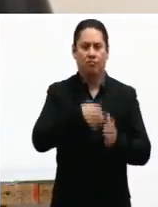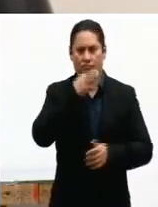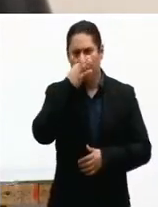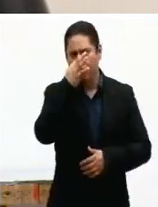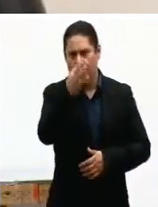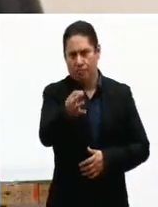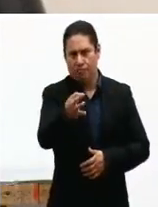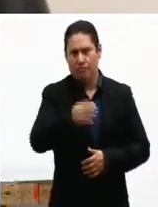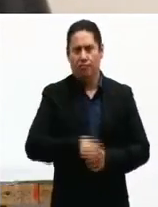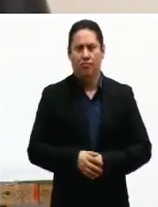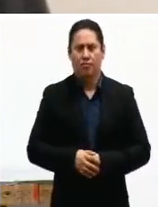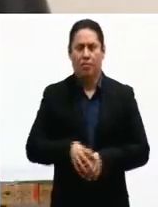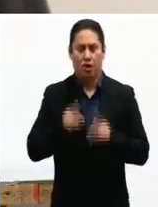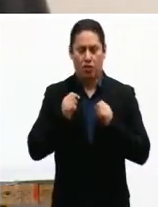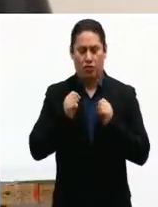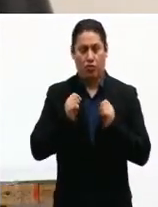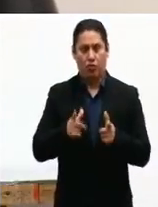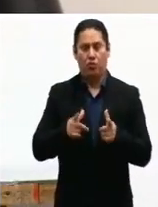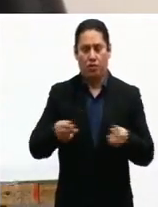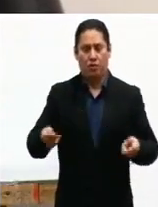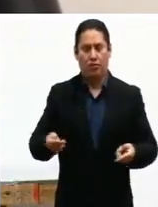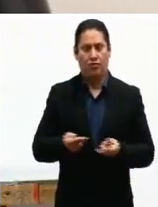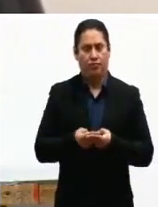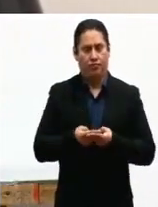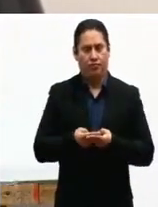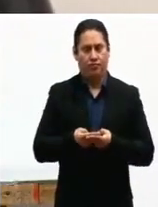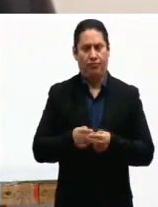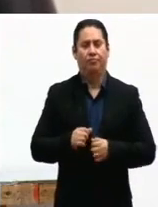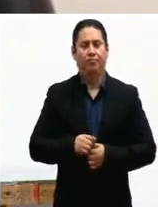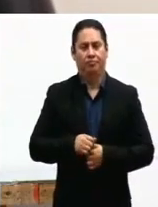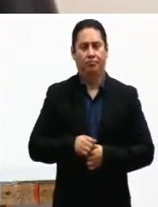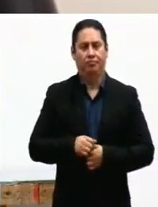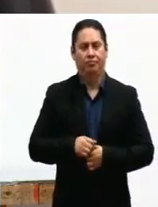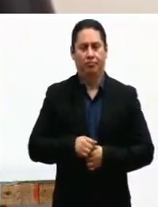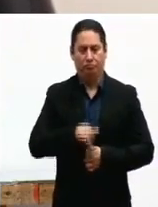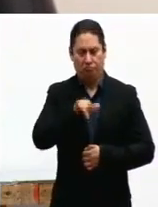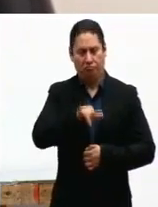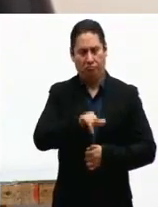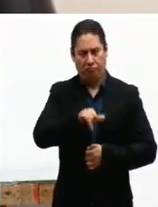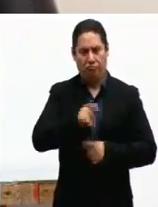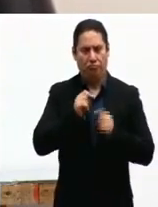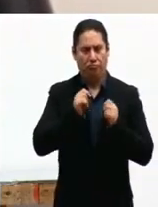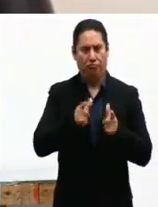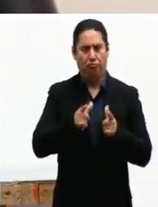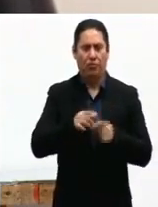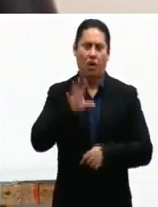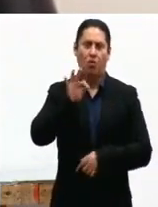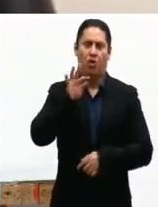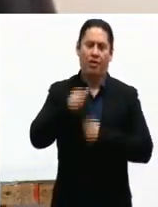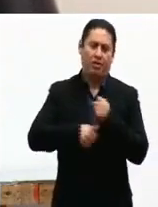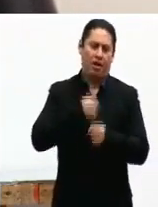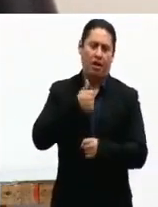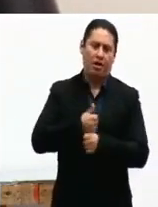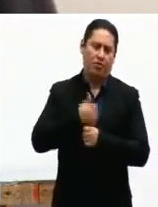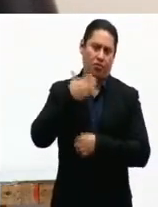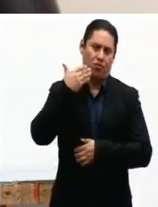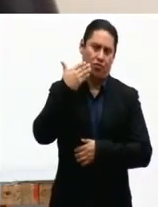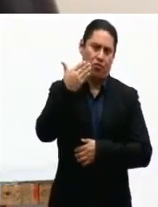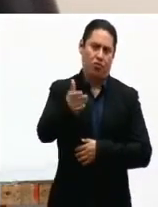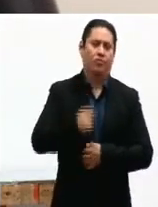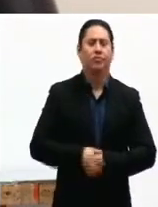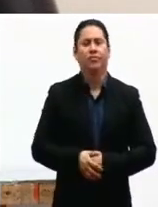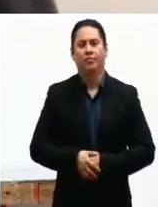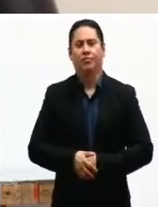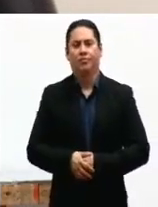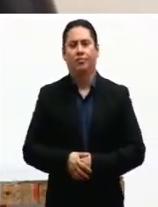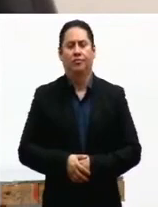comentarles que yo soy tuxtleca, completamente tuxtleca, he nacido, he vivido en Tuxtla durante más de 40 años, ya los tengo,